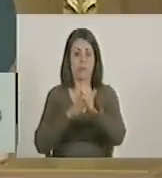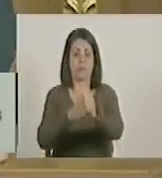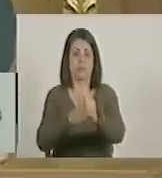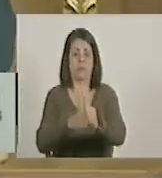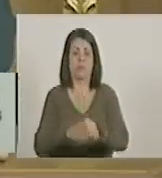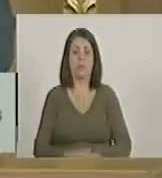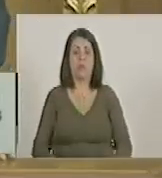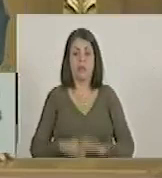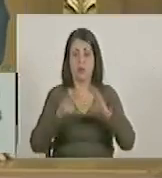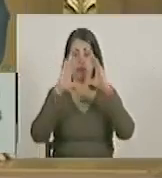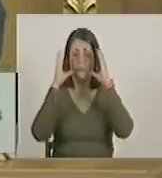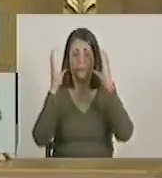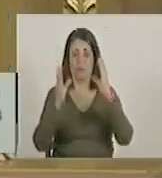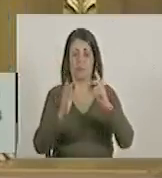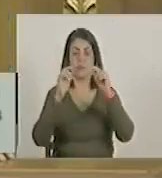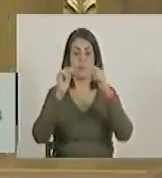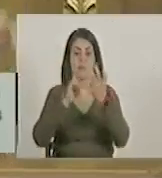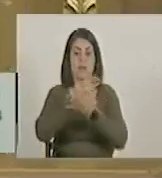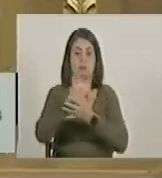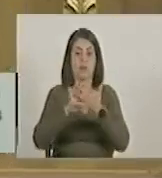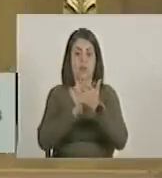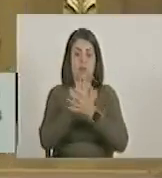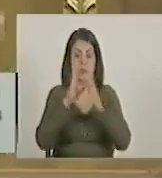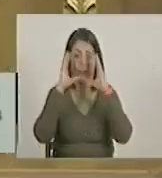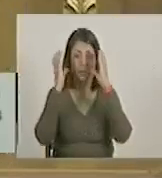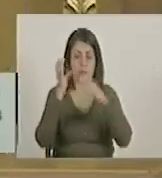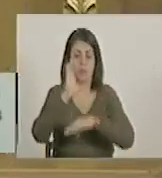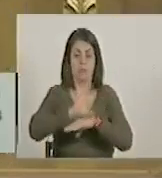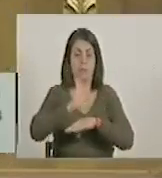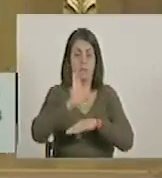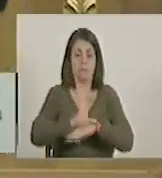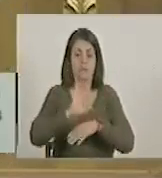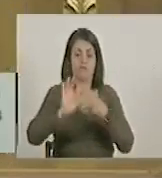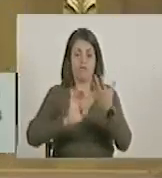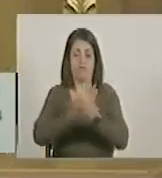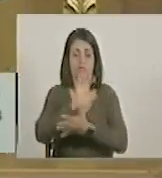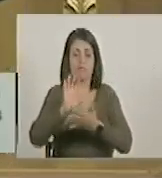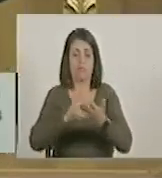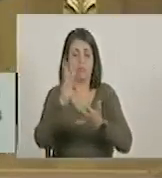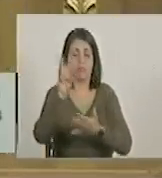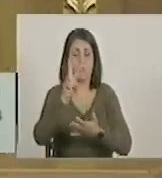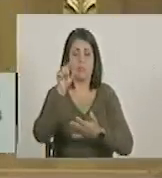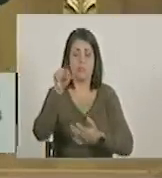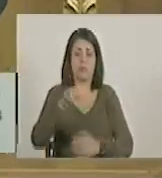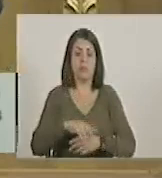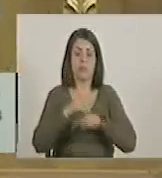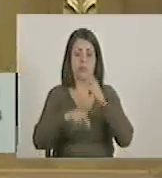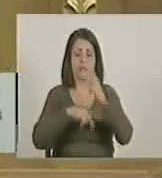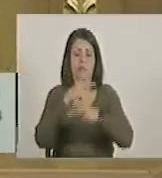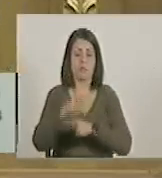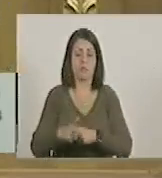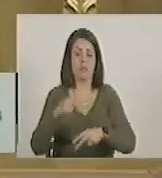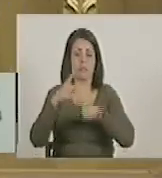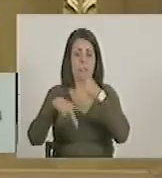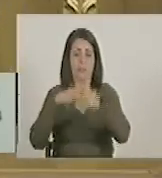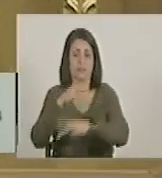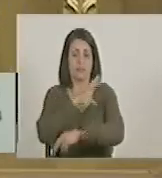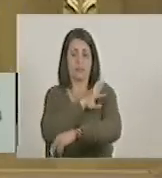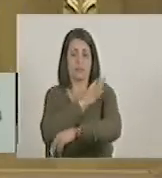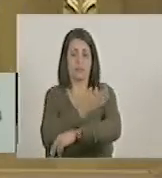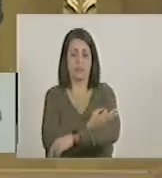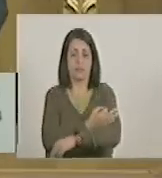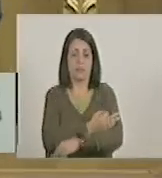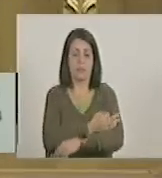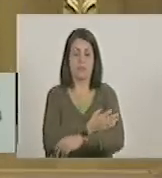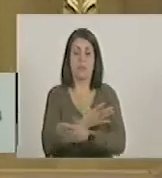a abordar ese problema central, cardinal, de la Venezuela productiva, de la Venezuela potencia, de la